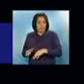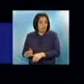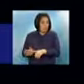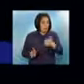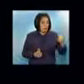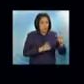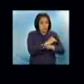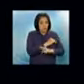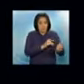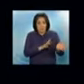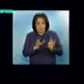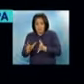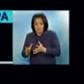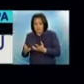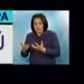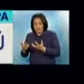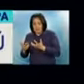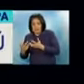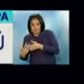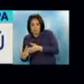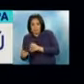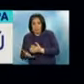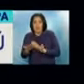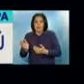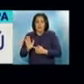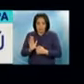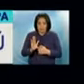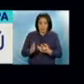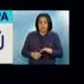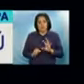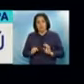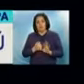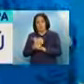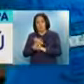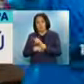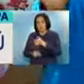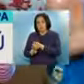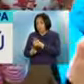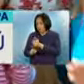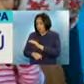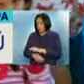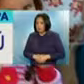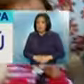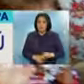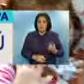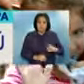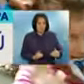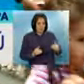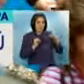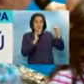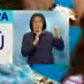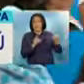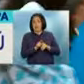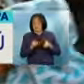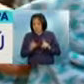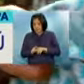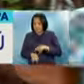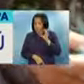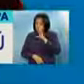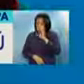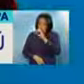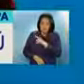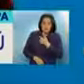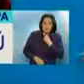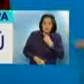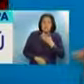extranjero y necesitamos adaptarlos antes de ofrecerlos al público, ¿no? Por un tema de seguridad para ellos mismos, ¿no? Pero los más grandes también buscaban a su especie